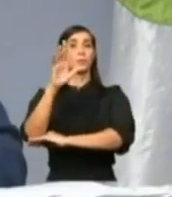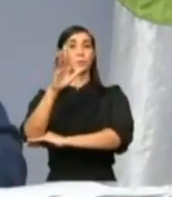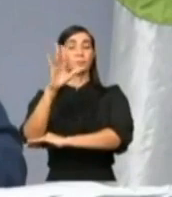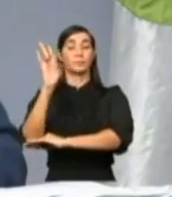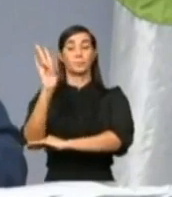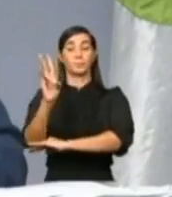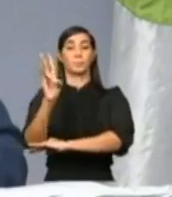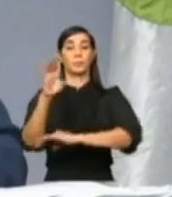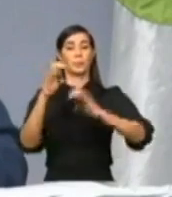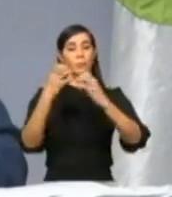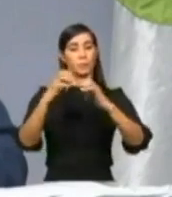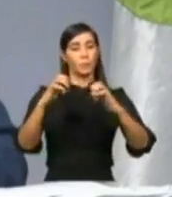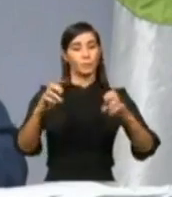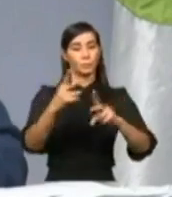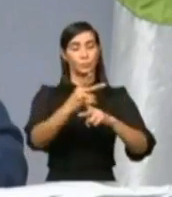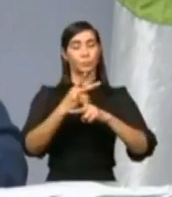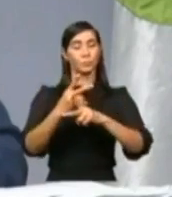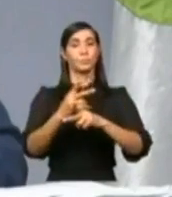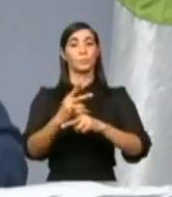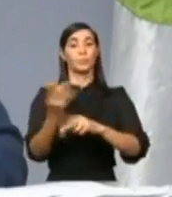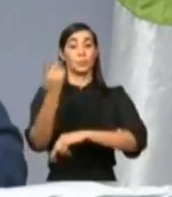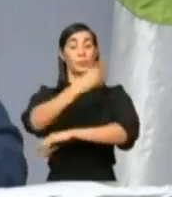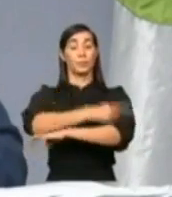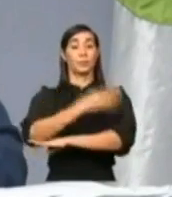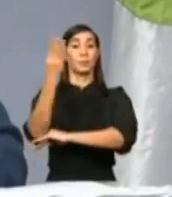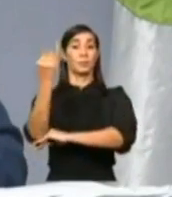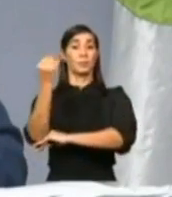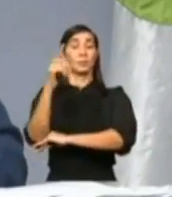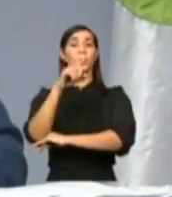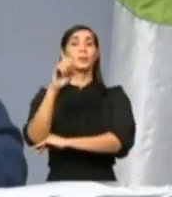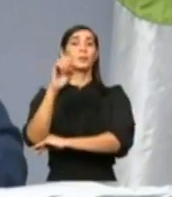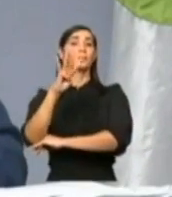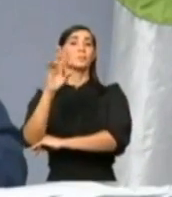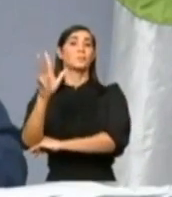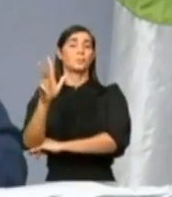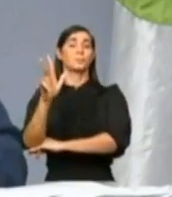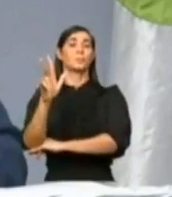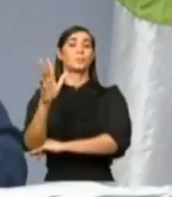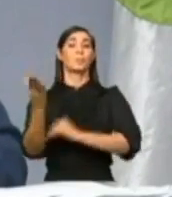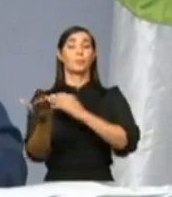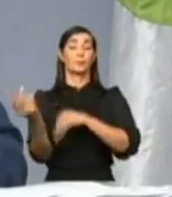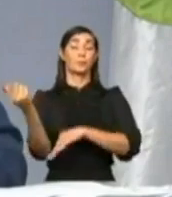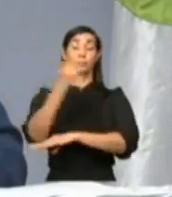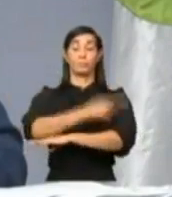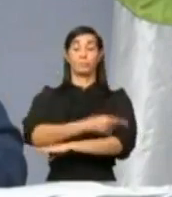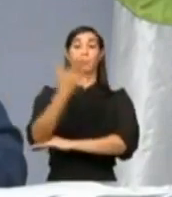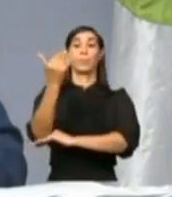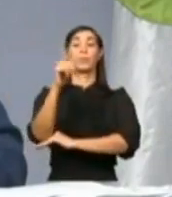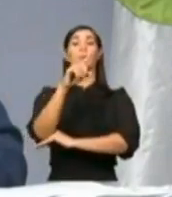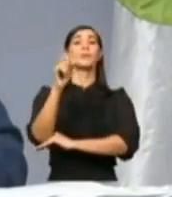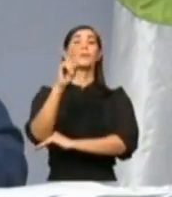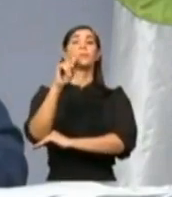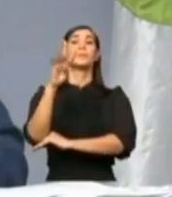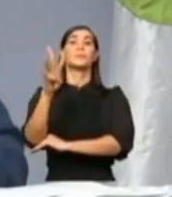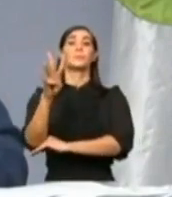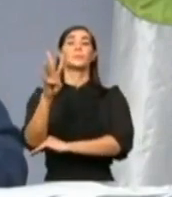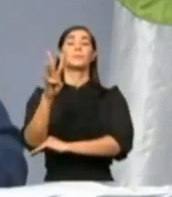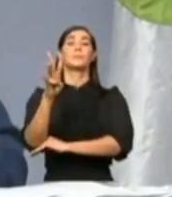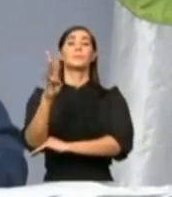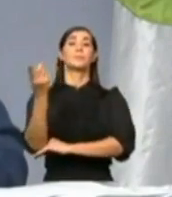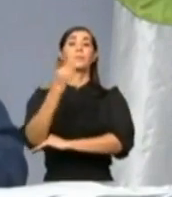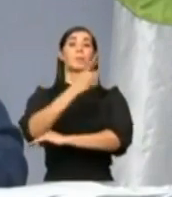pacientes en UCI. El día 14, 143. El día 15, 124.